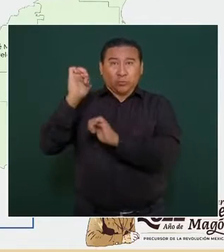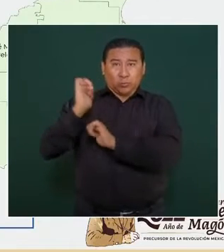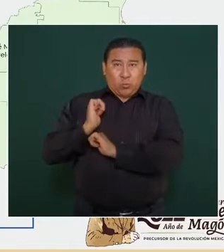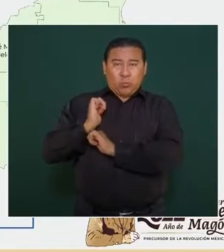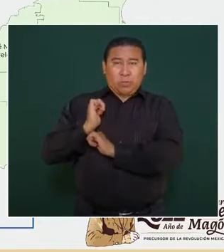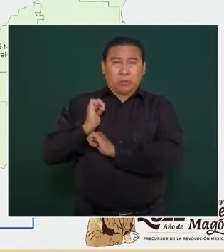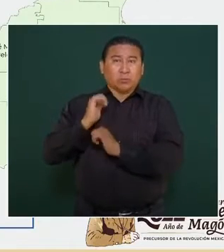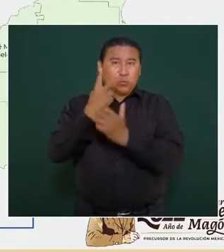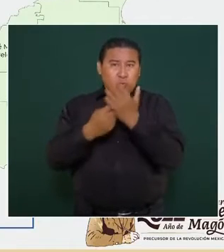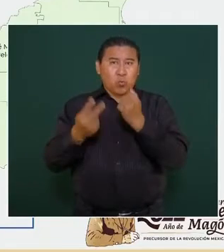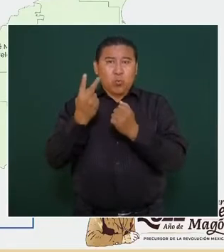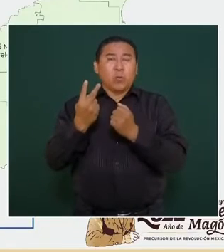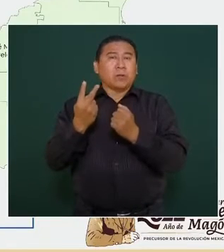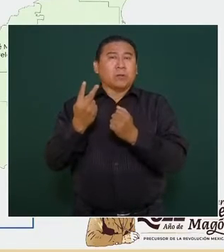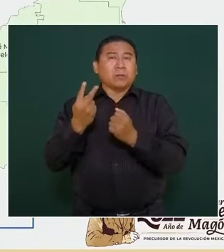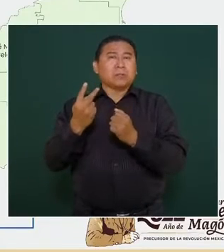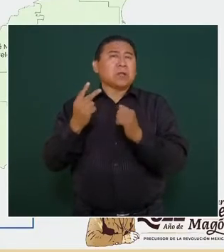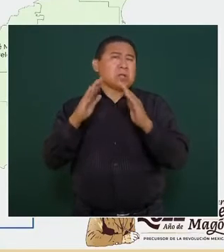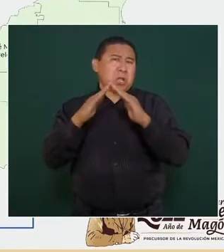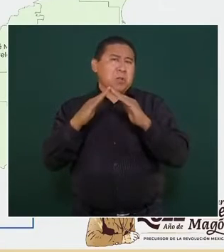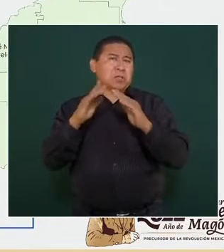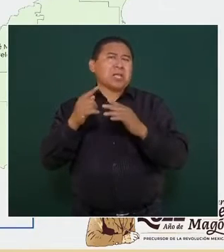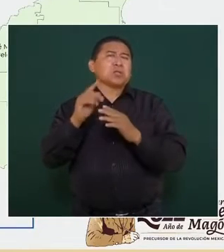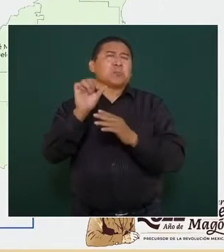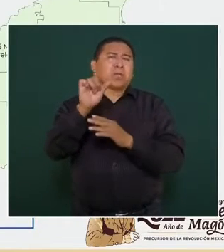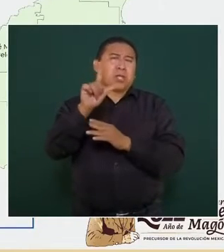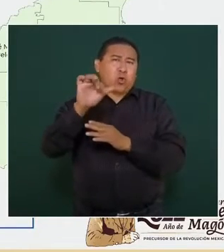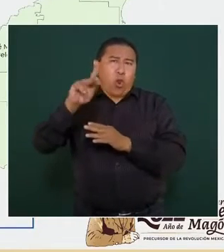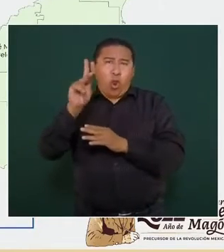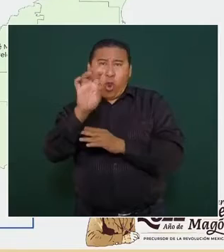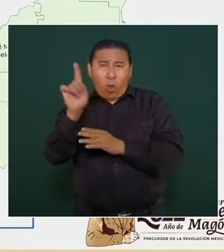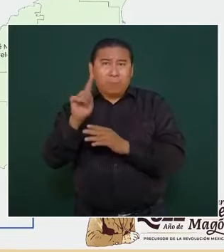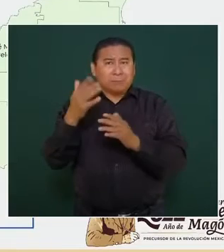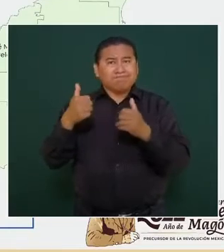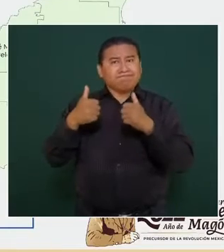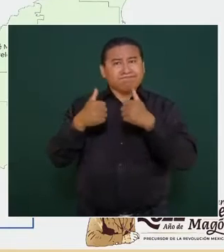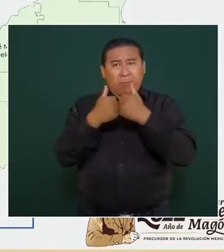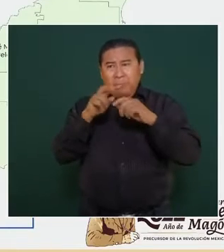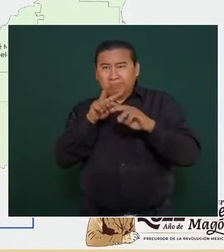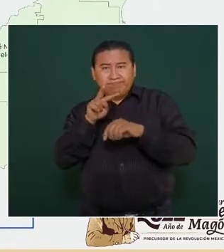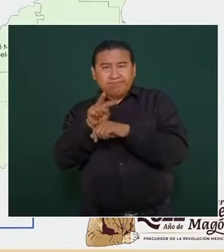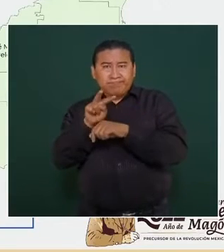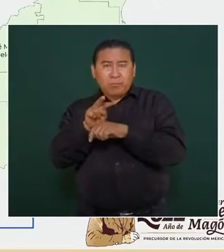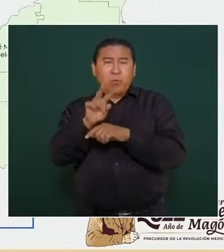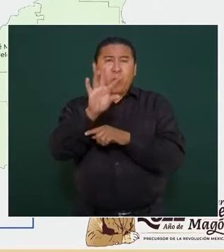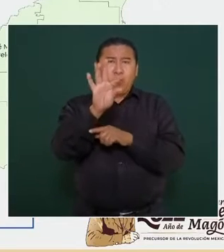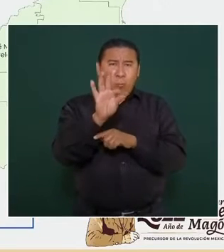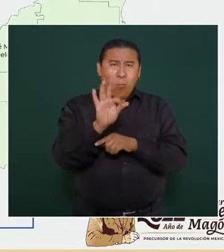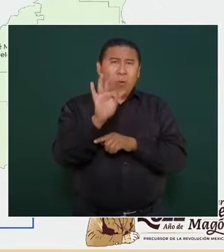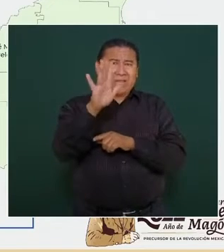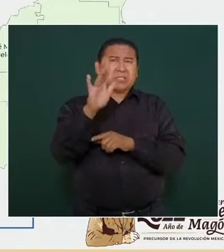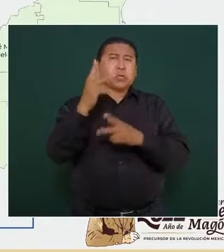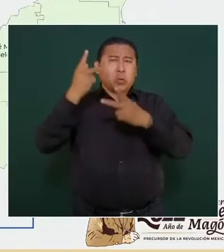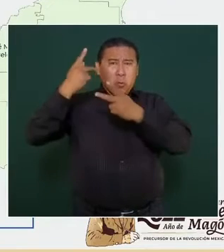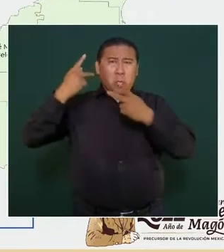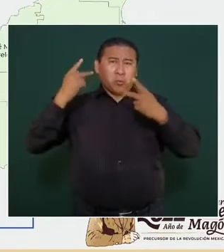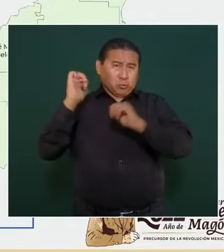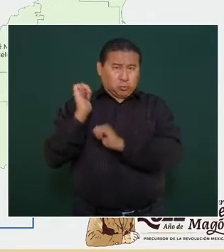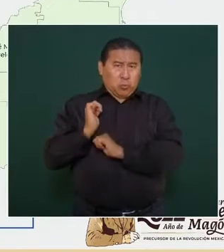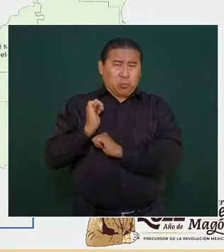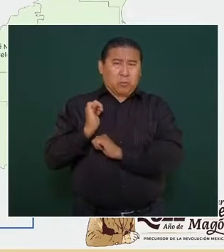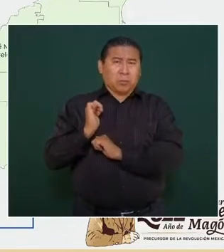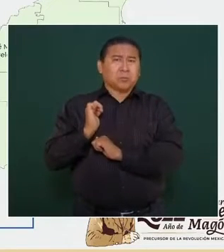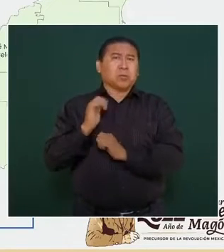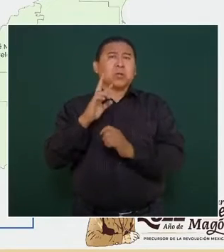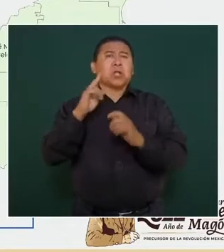Ejército en la aduana de Subteniente López. Aquí tenemos 45 efectivos que son desde